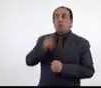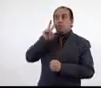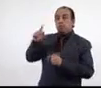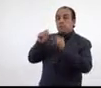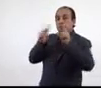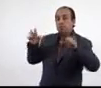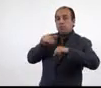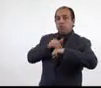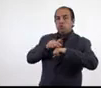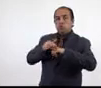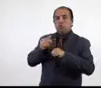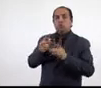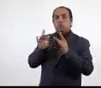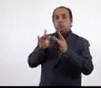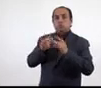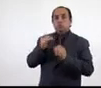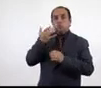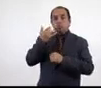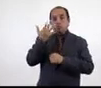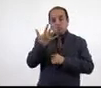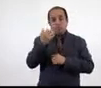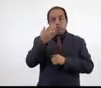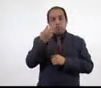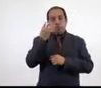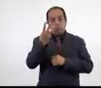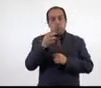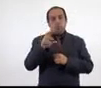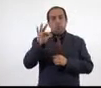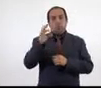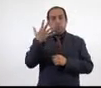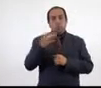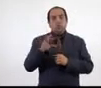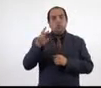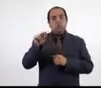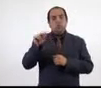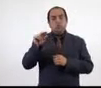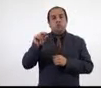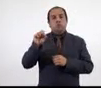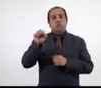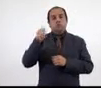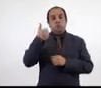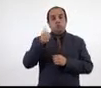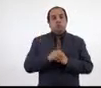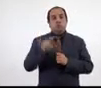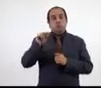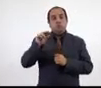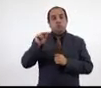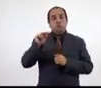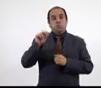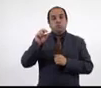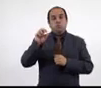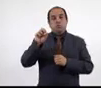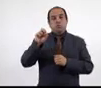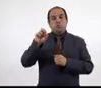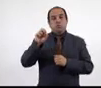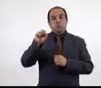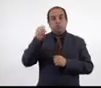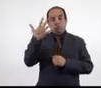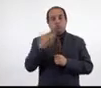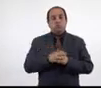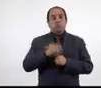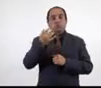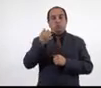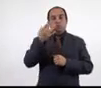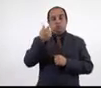números de contacto, que es el 55 53 45 80 66 80 65 y